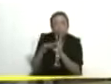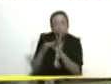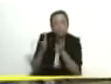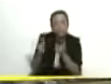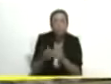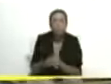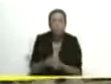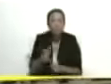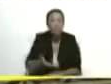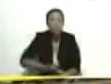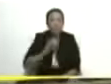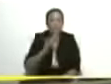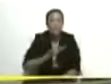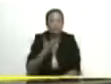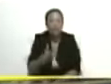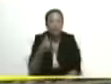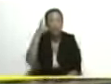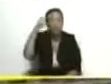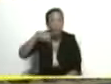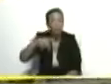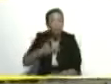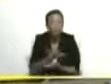Por eso es tan importante